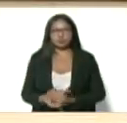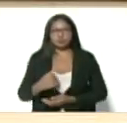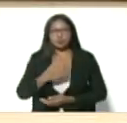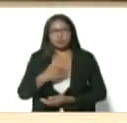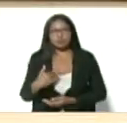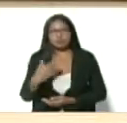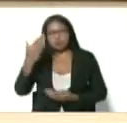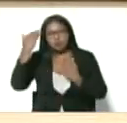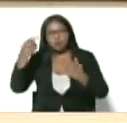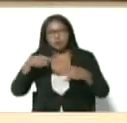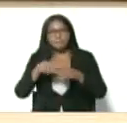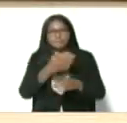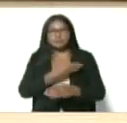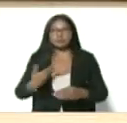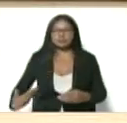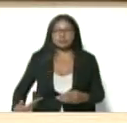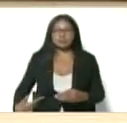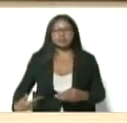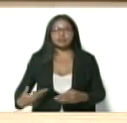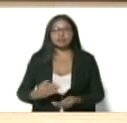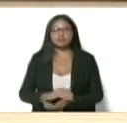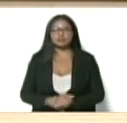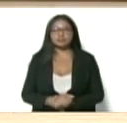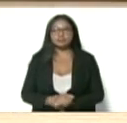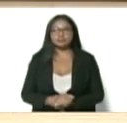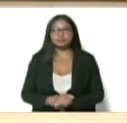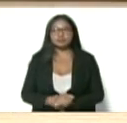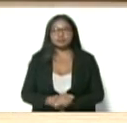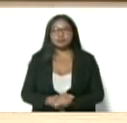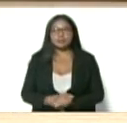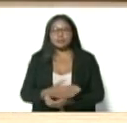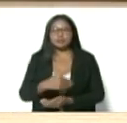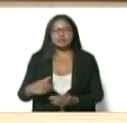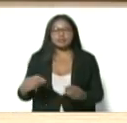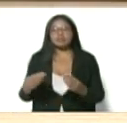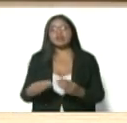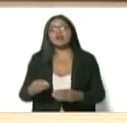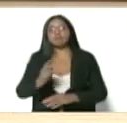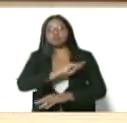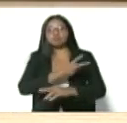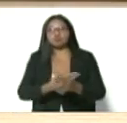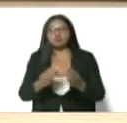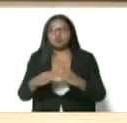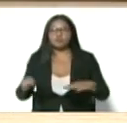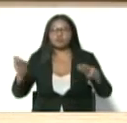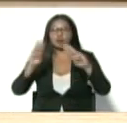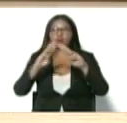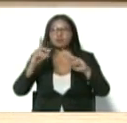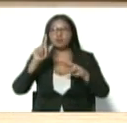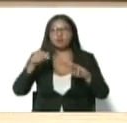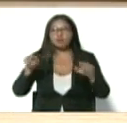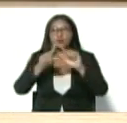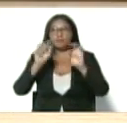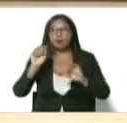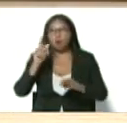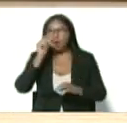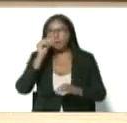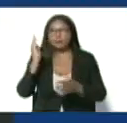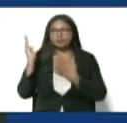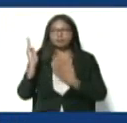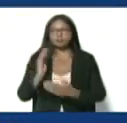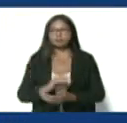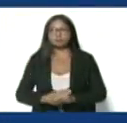la presencia del presidente del poder ciudadano del poder moral de la república doctor el bis huidrobo